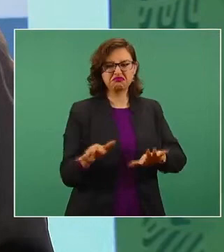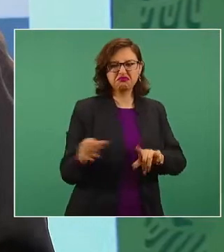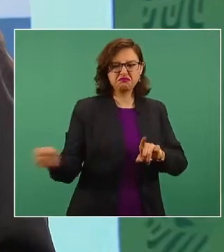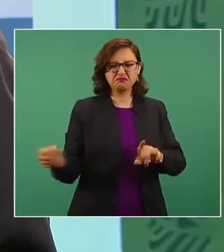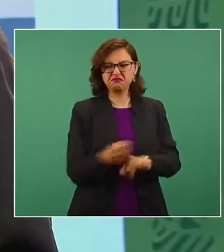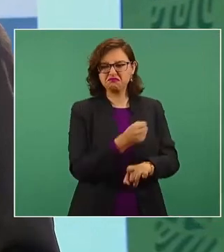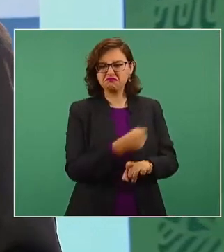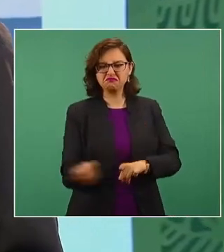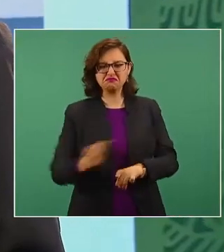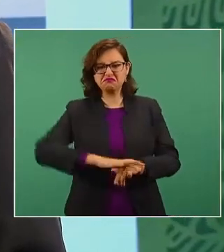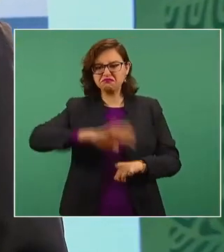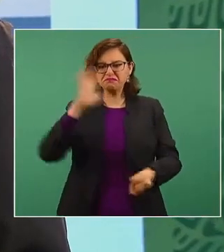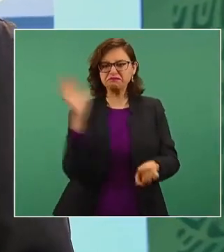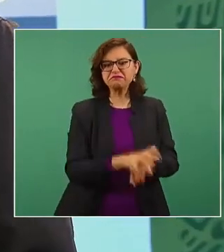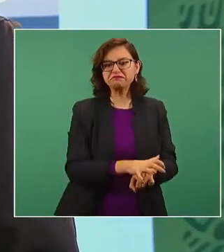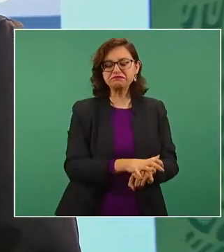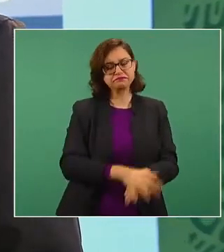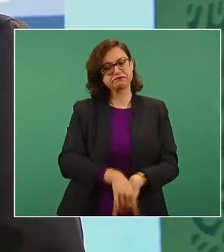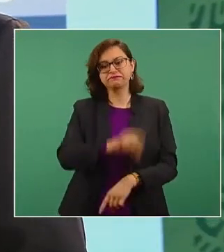para reprimir al pueblo.